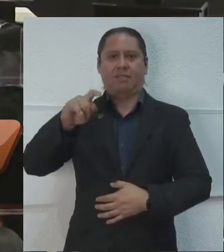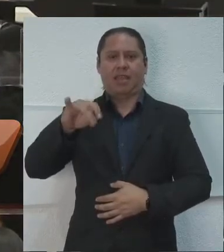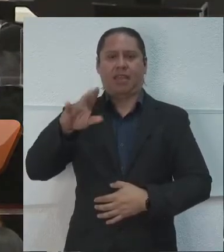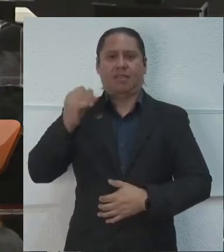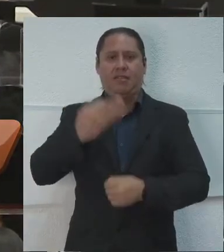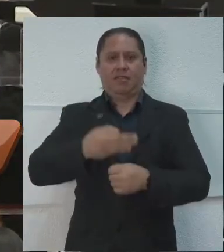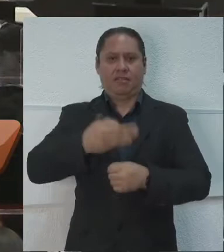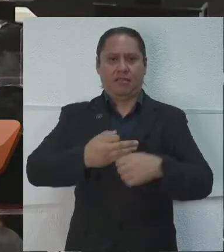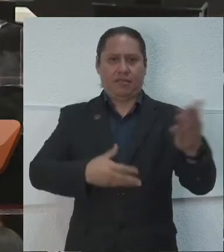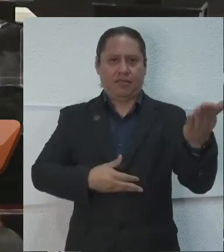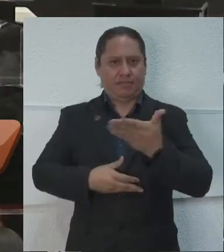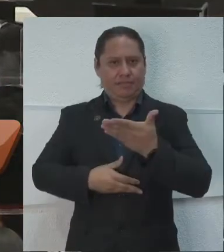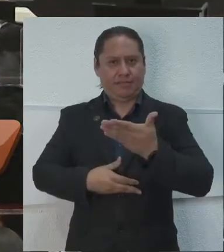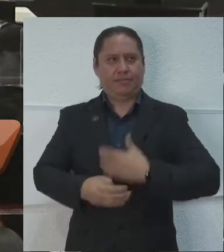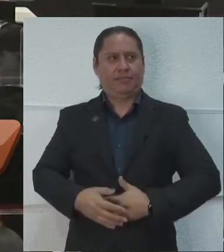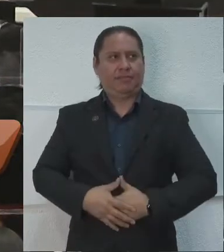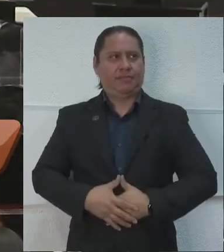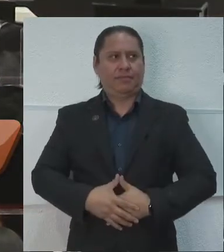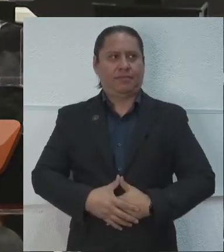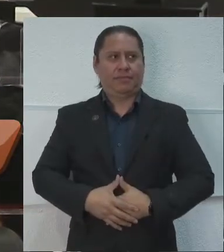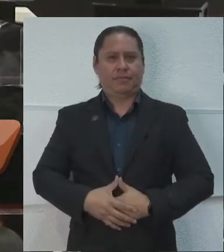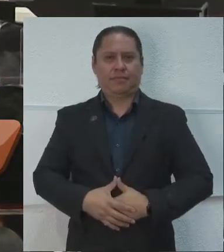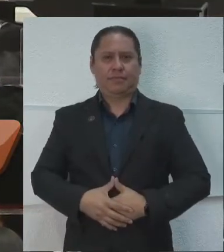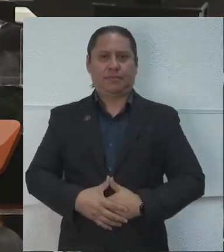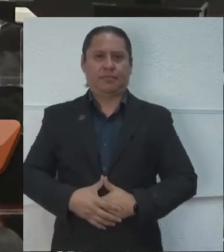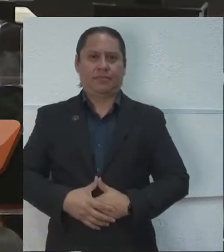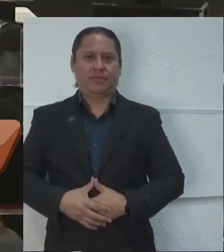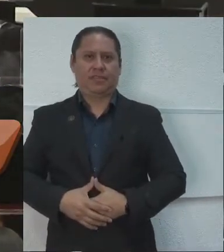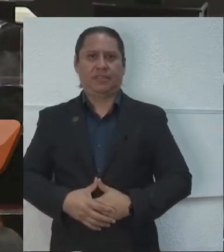a partir de este momento.